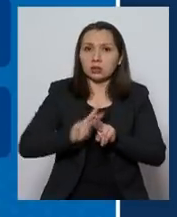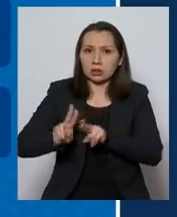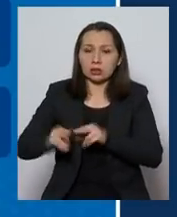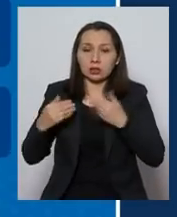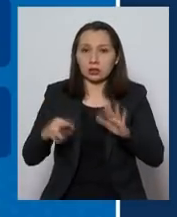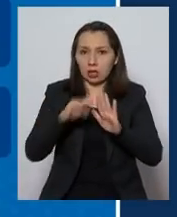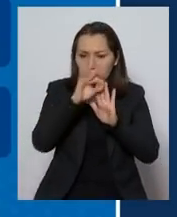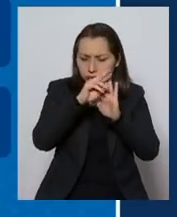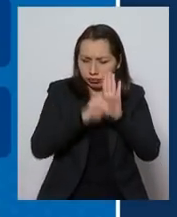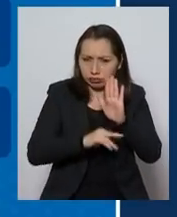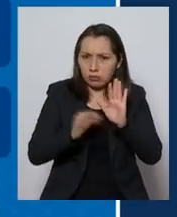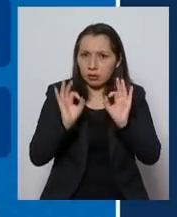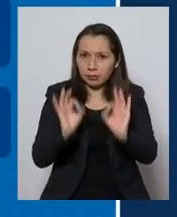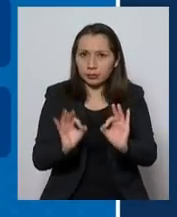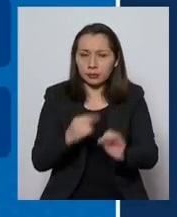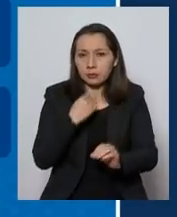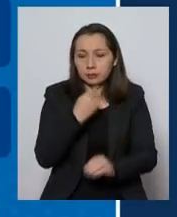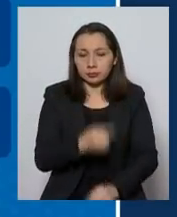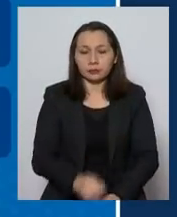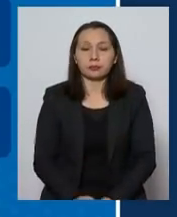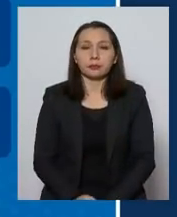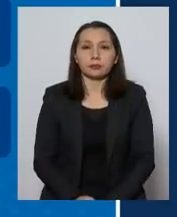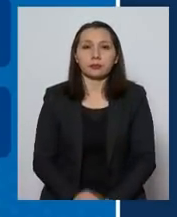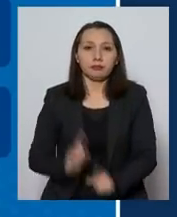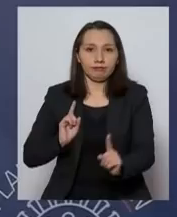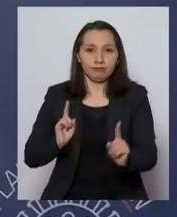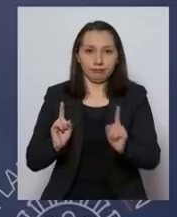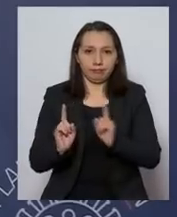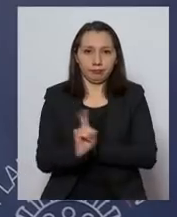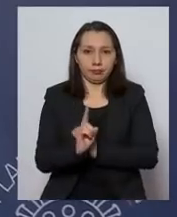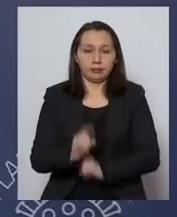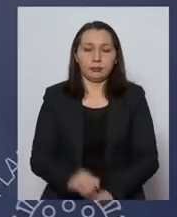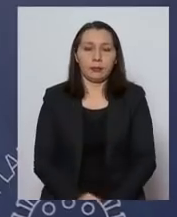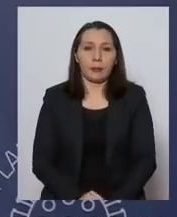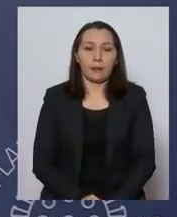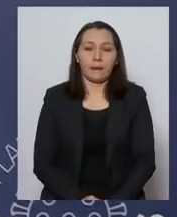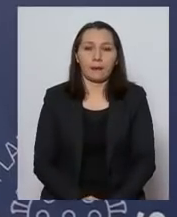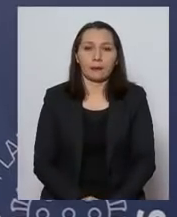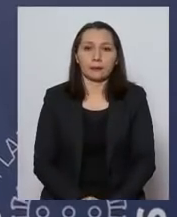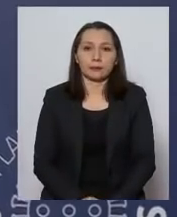medidas más concretas. Cedo la palabra al ministro.